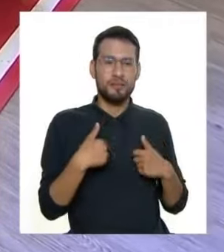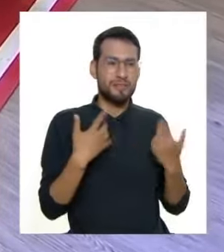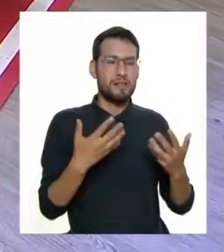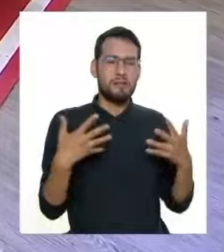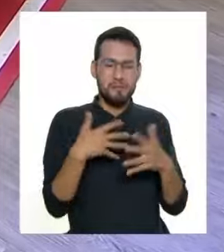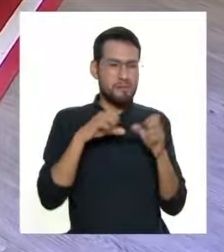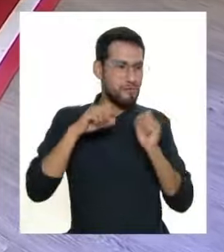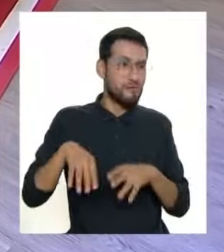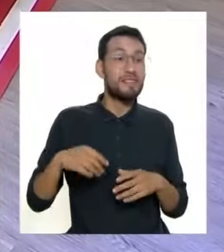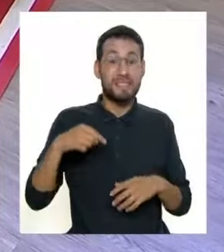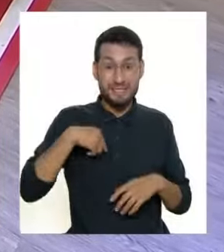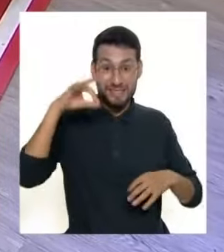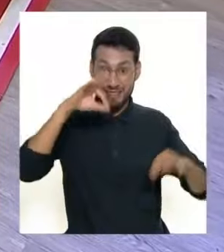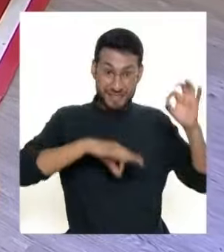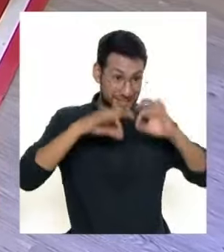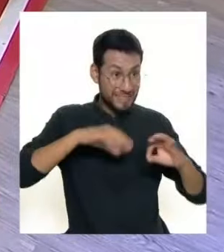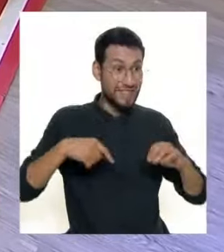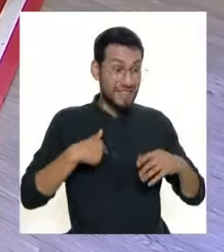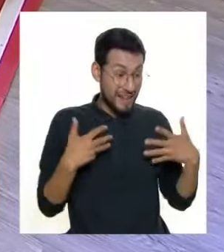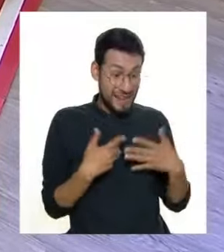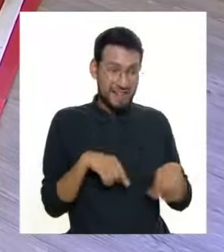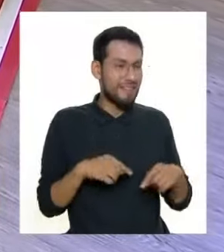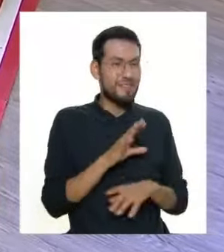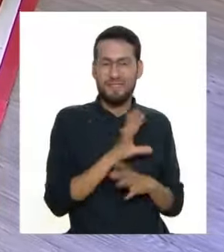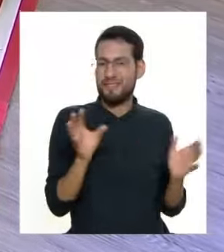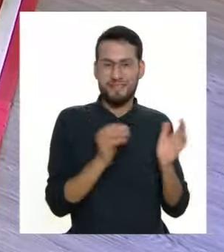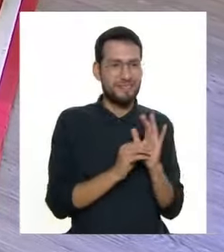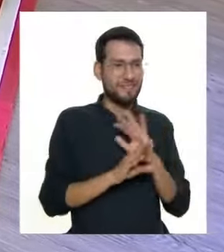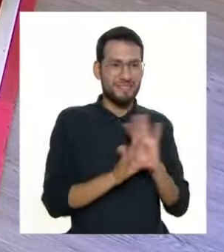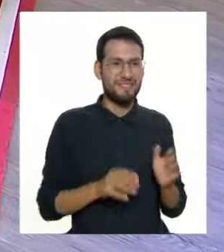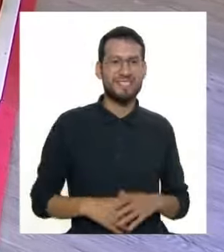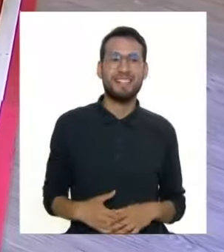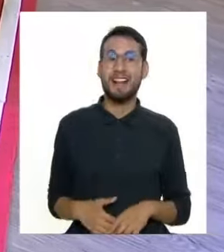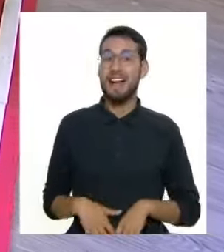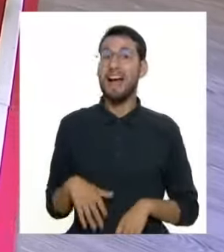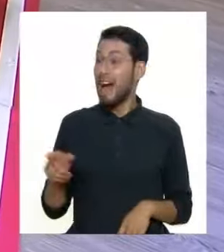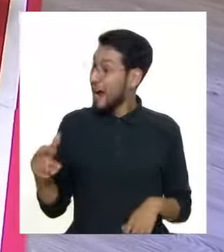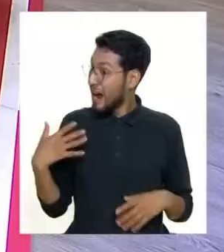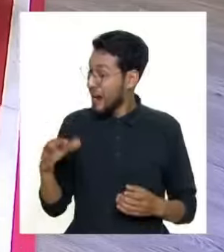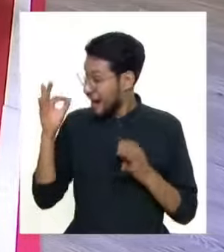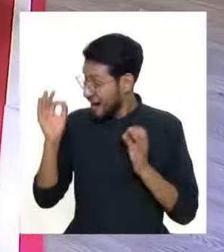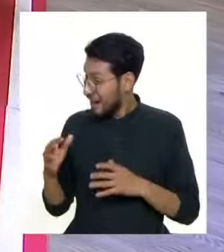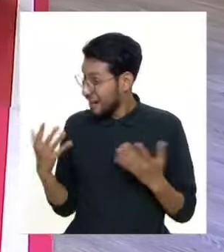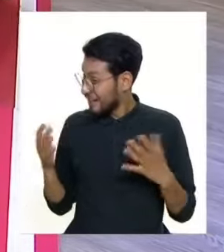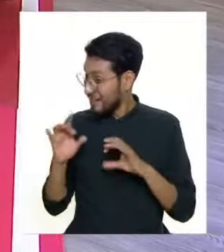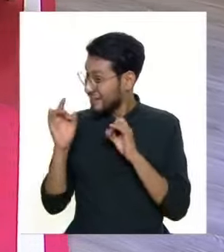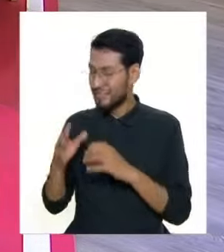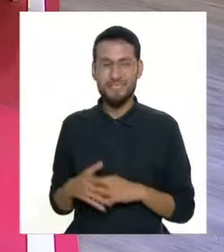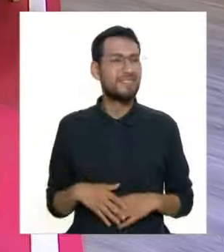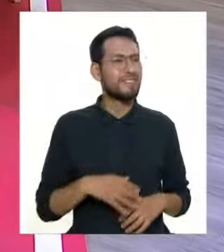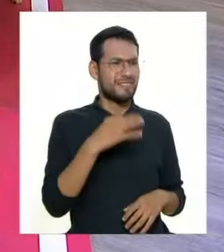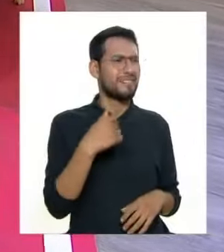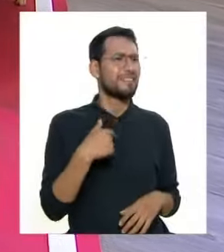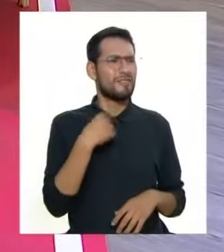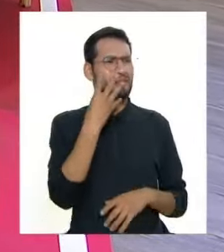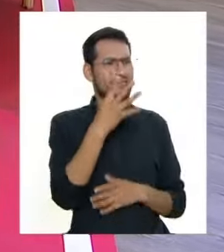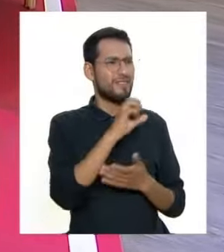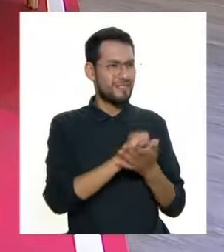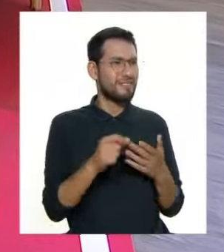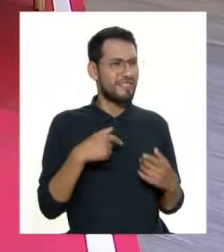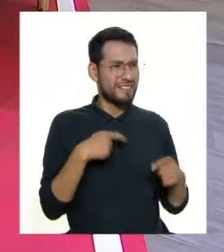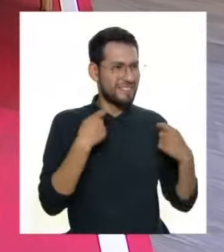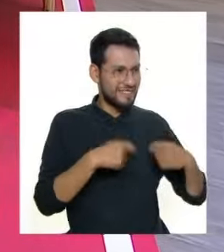miedos. Si después de esta obra de teatro sigo igual de nervioso, nunca más hago. Pues, te cuento. Así de radical. Cristo, pero van a ser 4 meses de